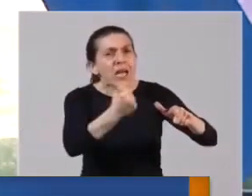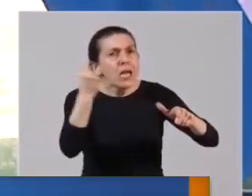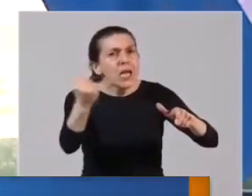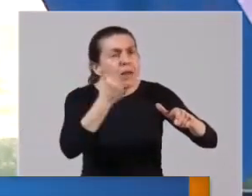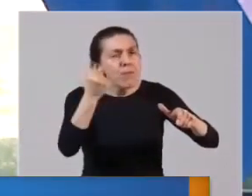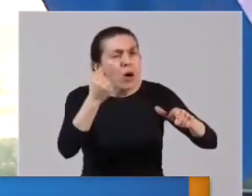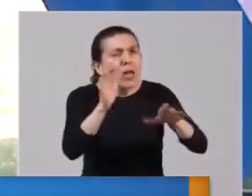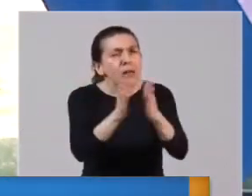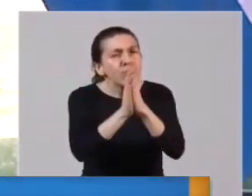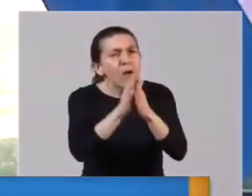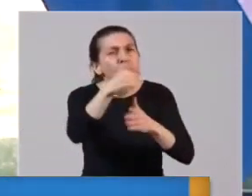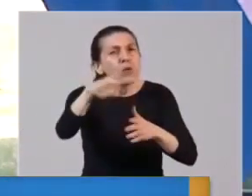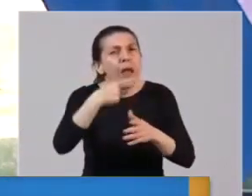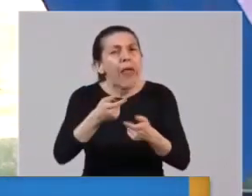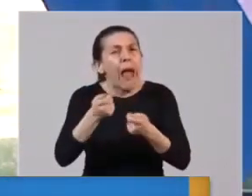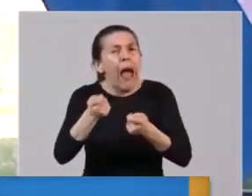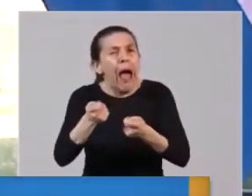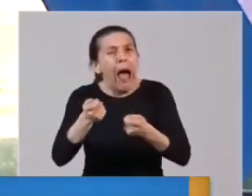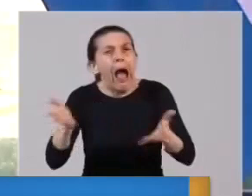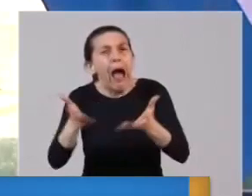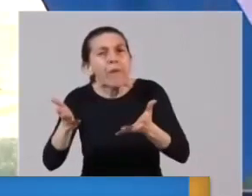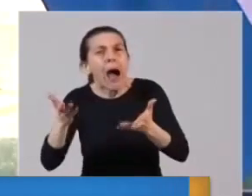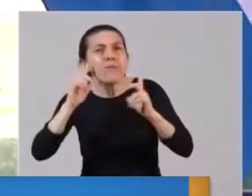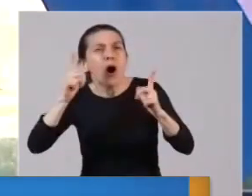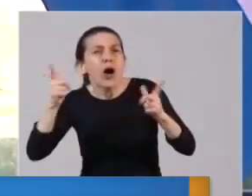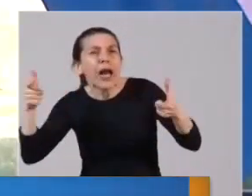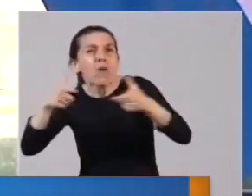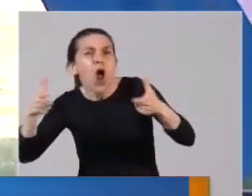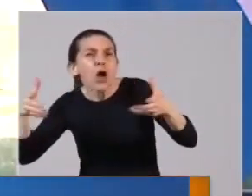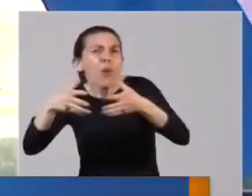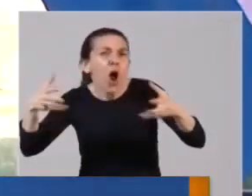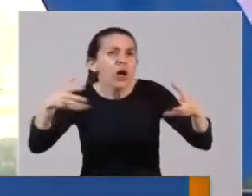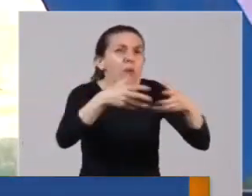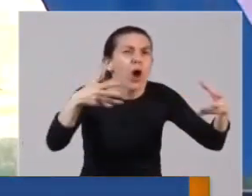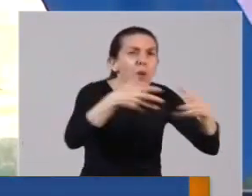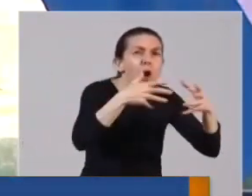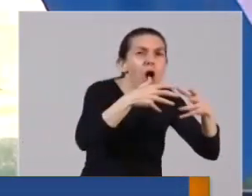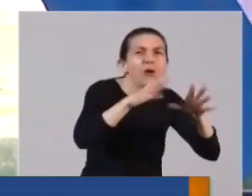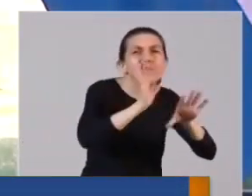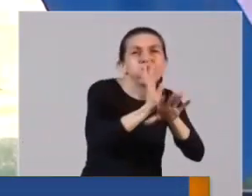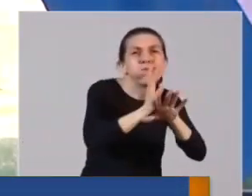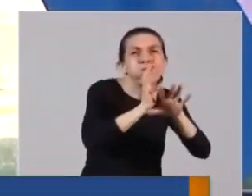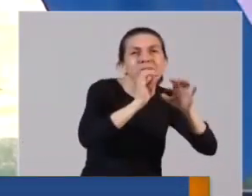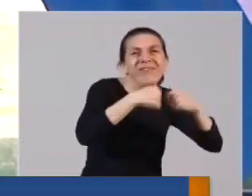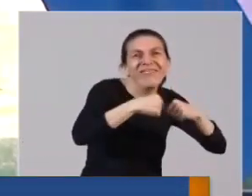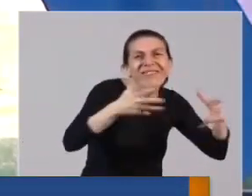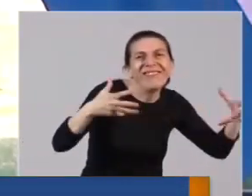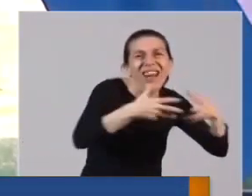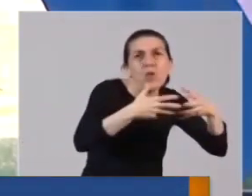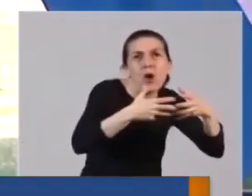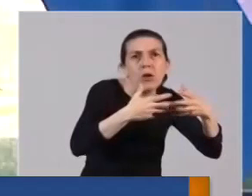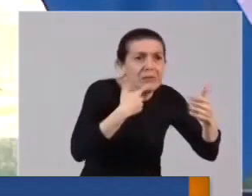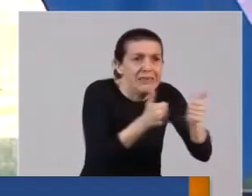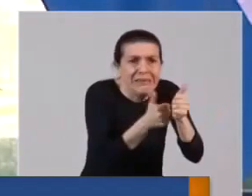promover reuniones clandestinas, donde el acercamiento es